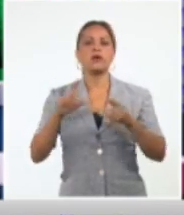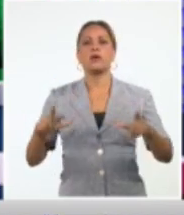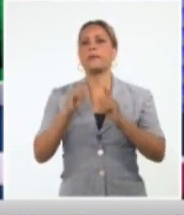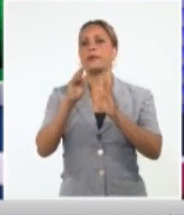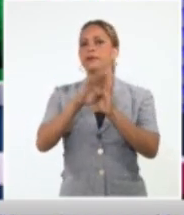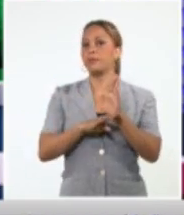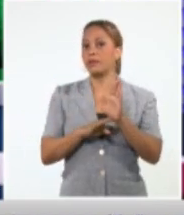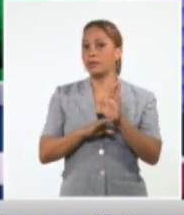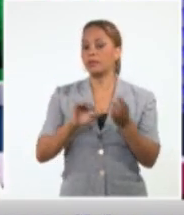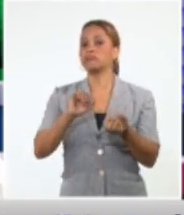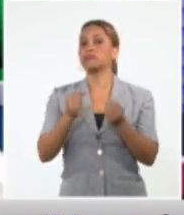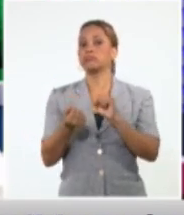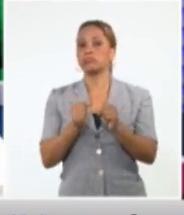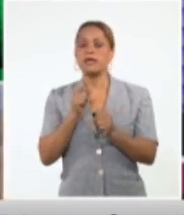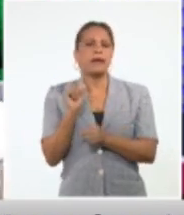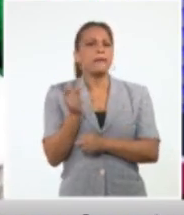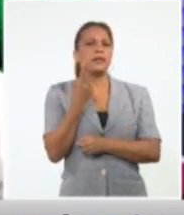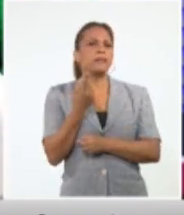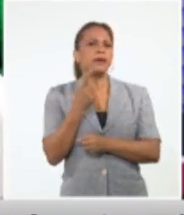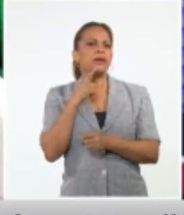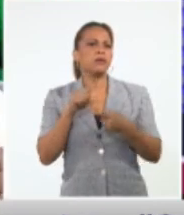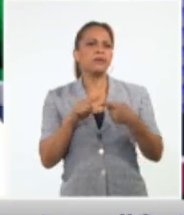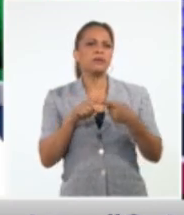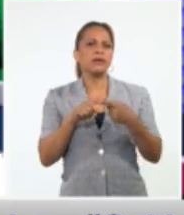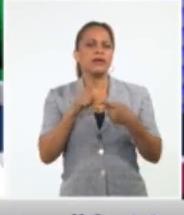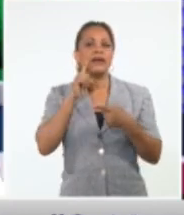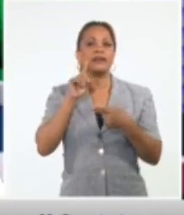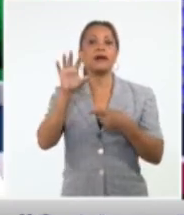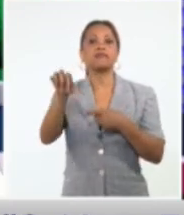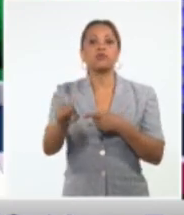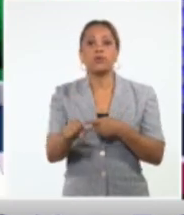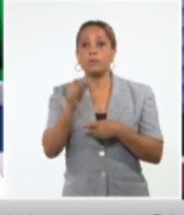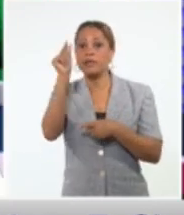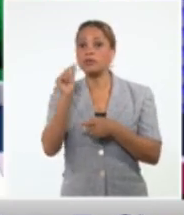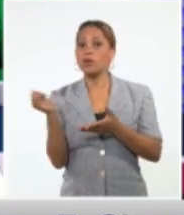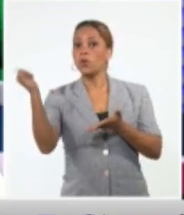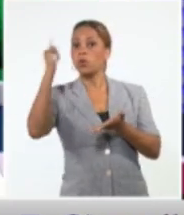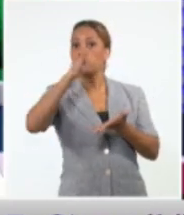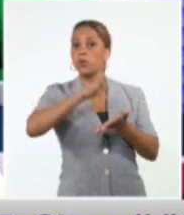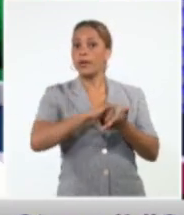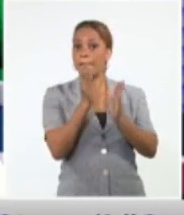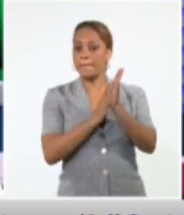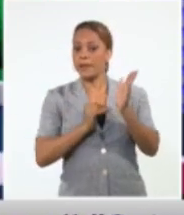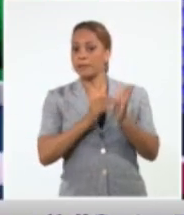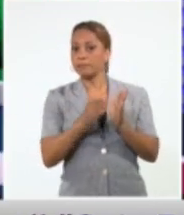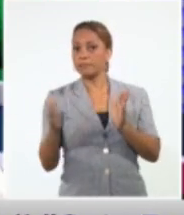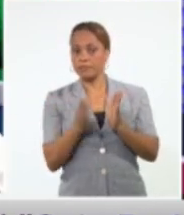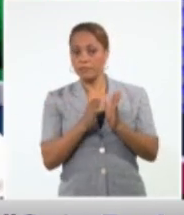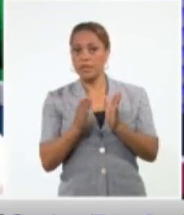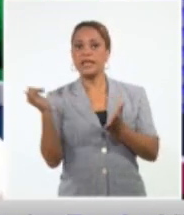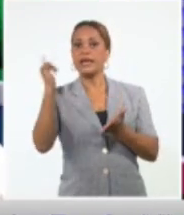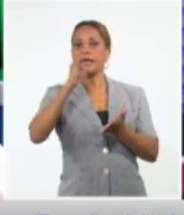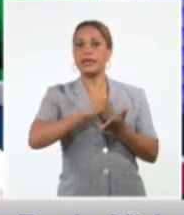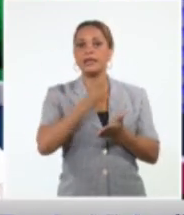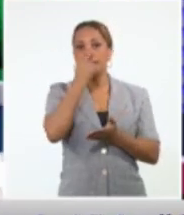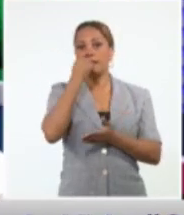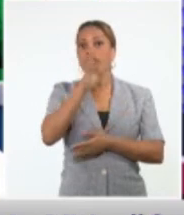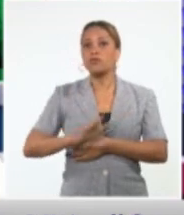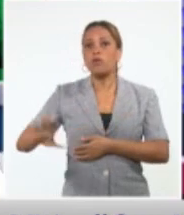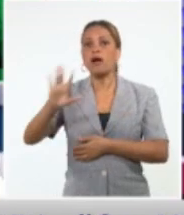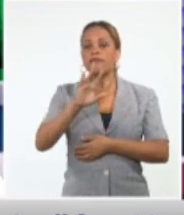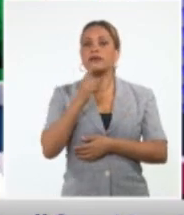se están estudiando primero personas que han llegado durante este mes, digamos, de Sudáfrica y de otros lugares